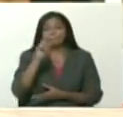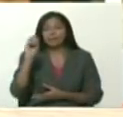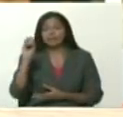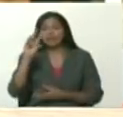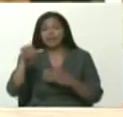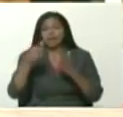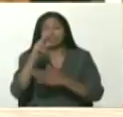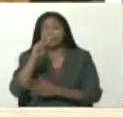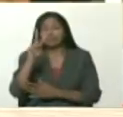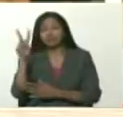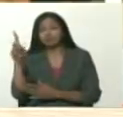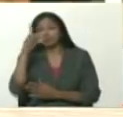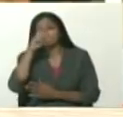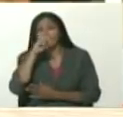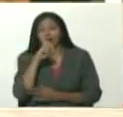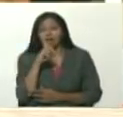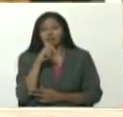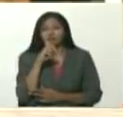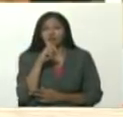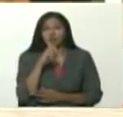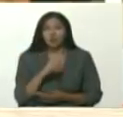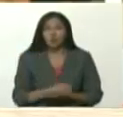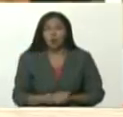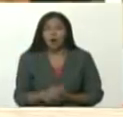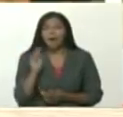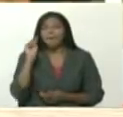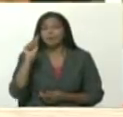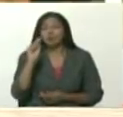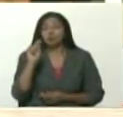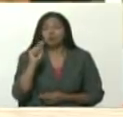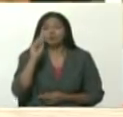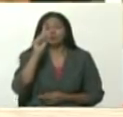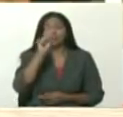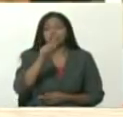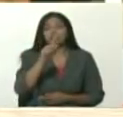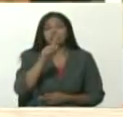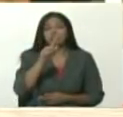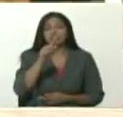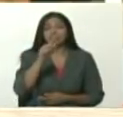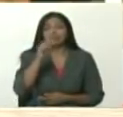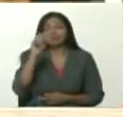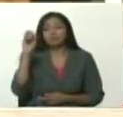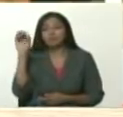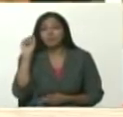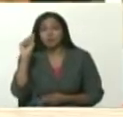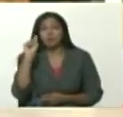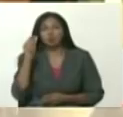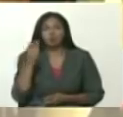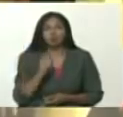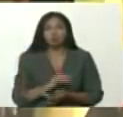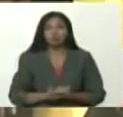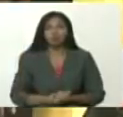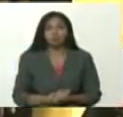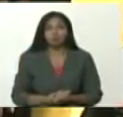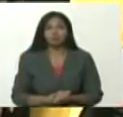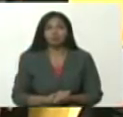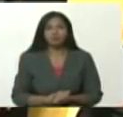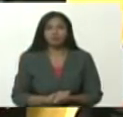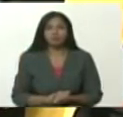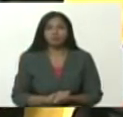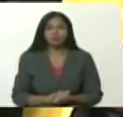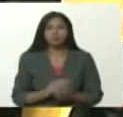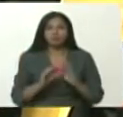22 años con una puntuación de 100 puntos en el